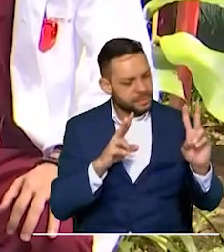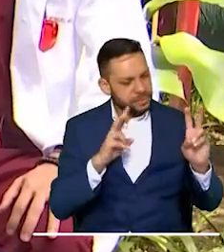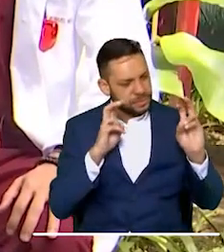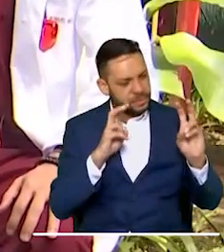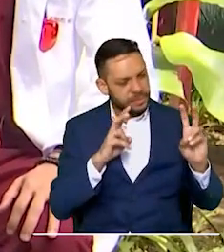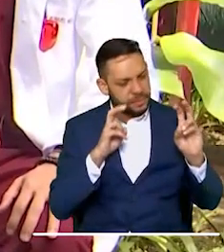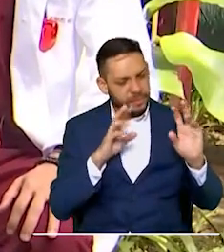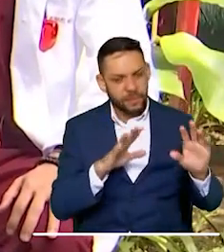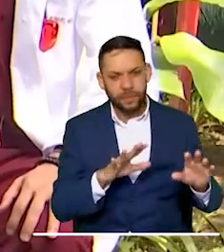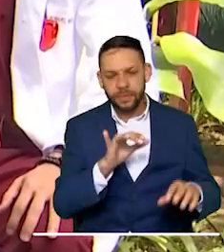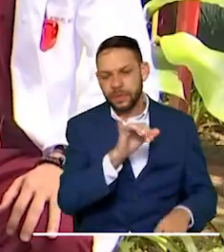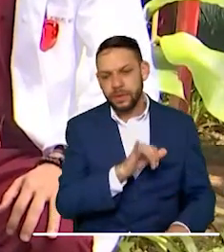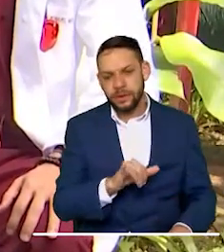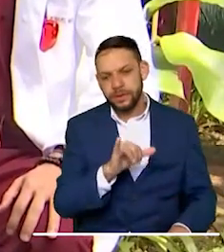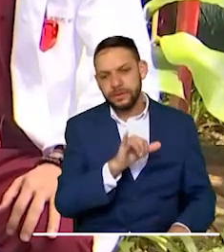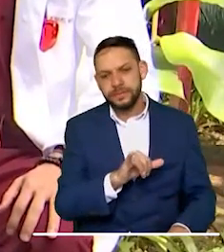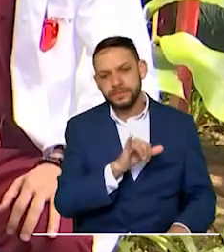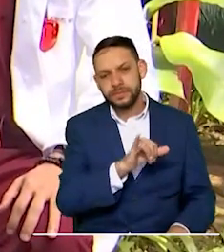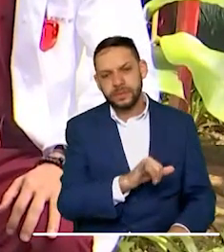a través de